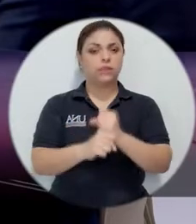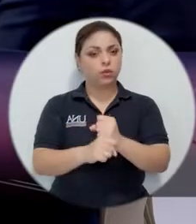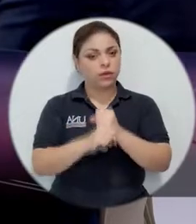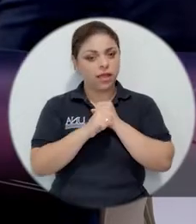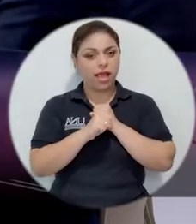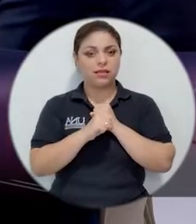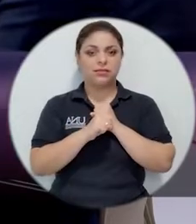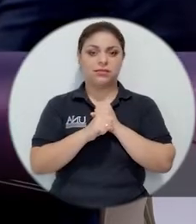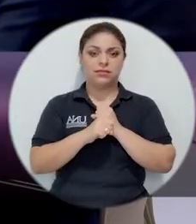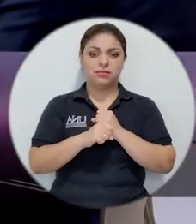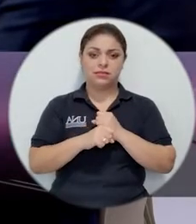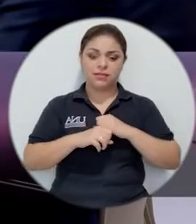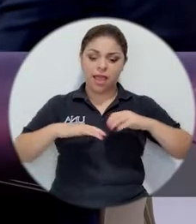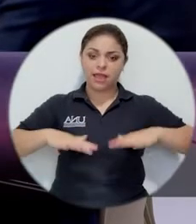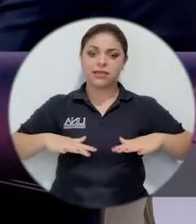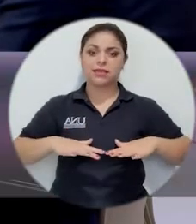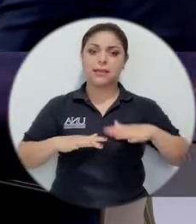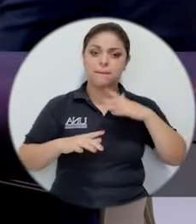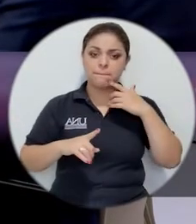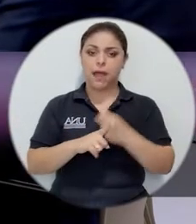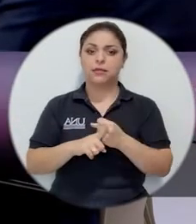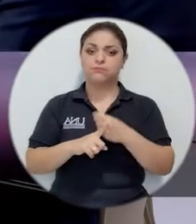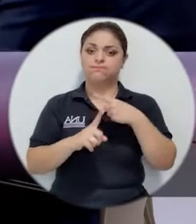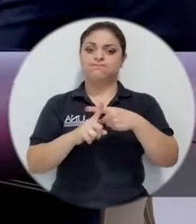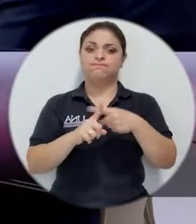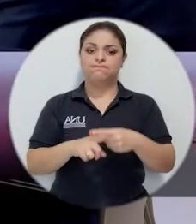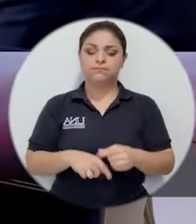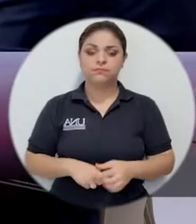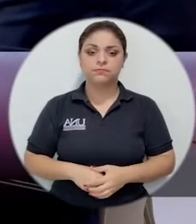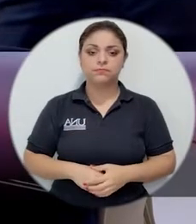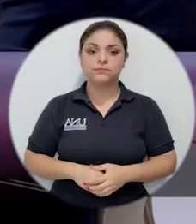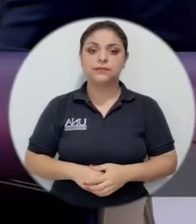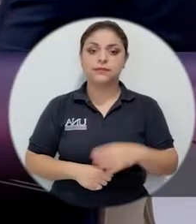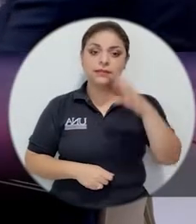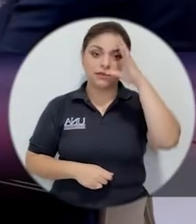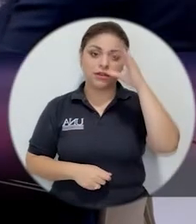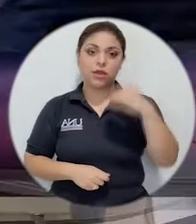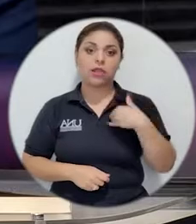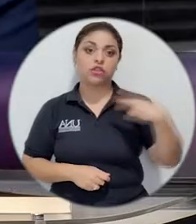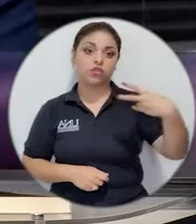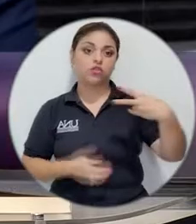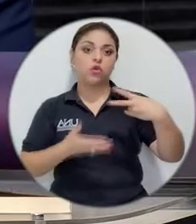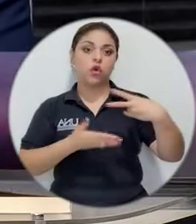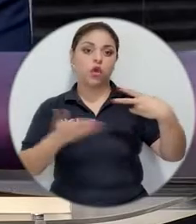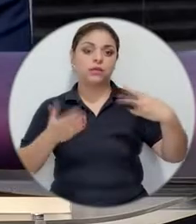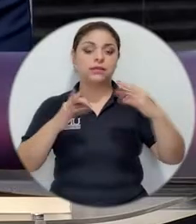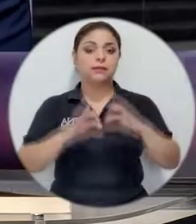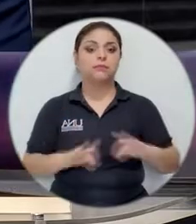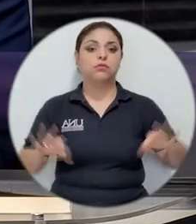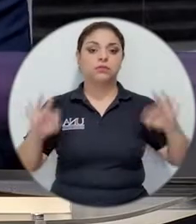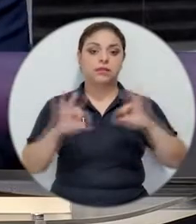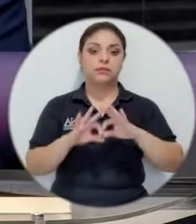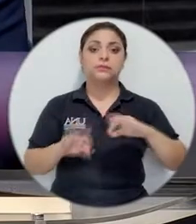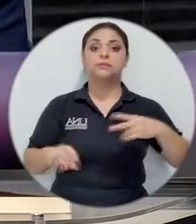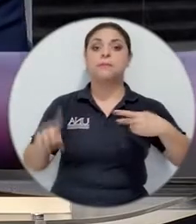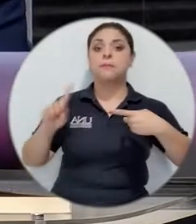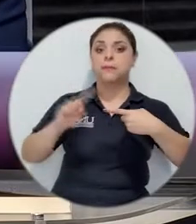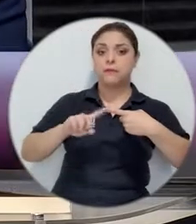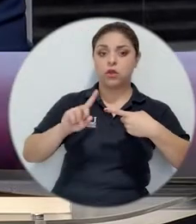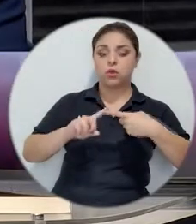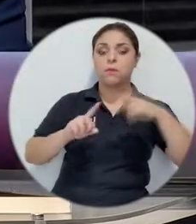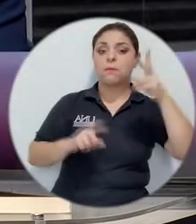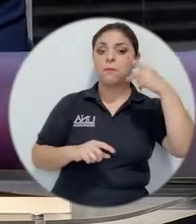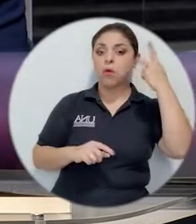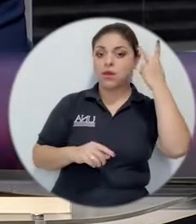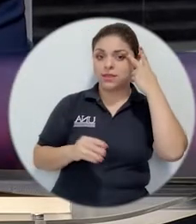en la seguridad regional que también nos impacten? Yo pienso que ahí hay dos elementos muy importantes. Uno tiene que ver